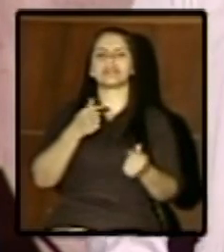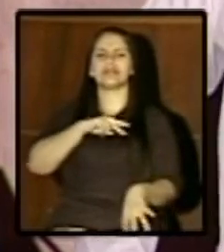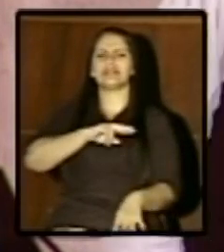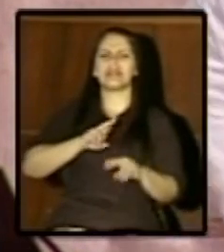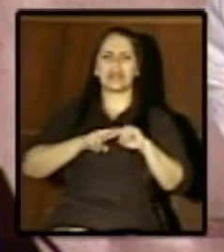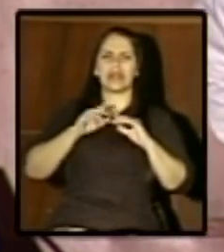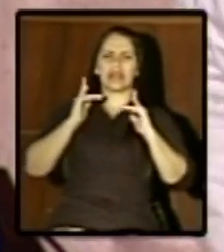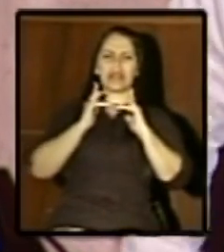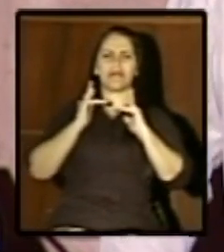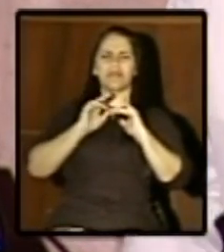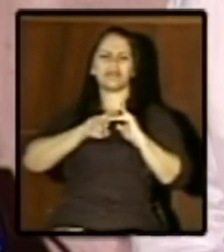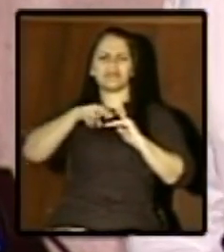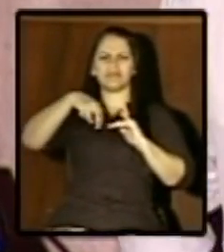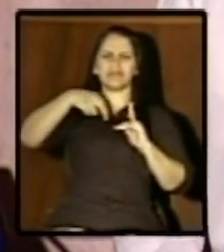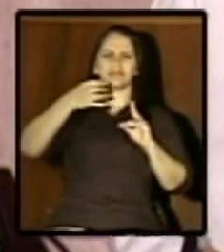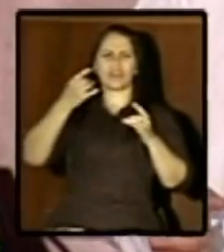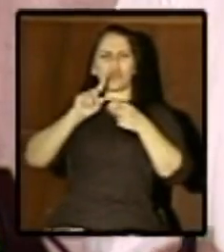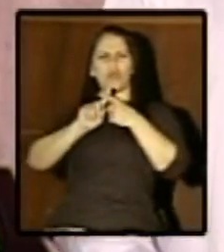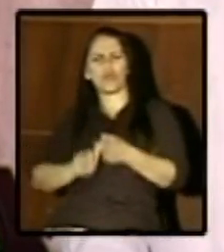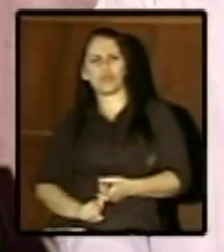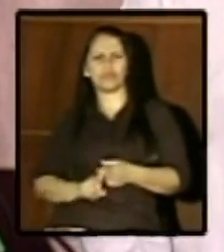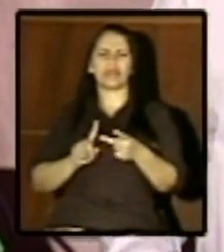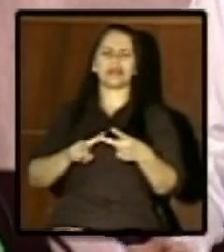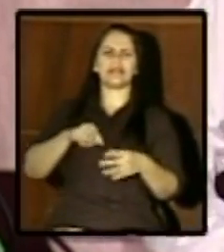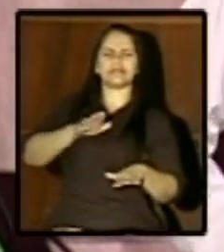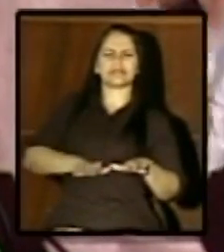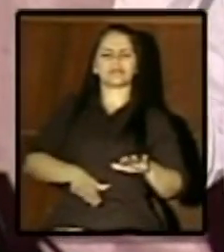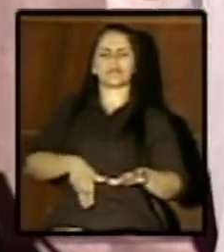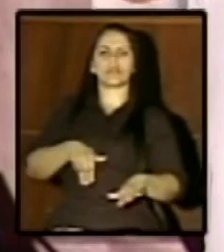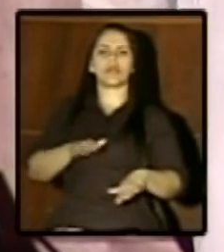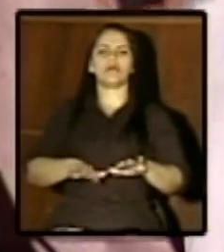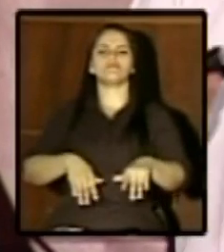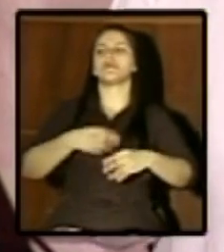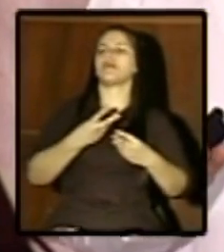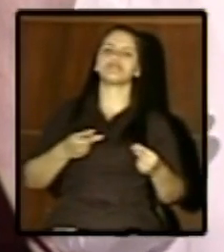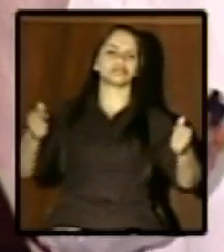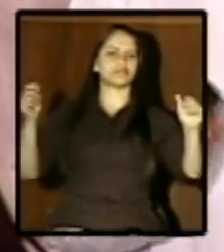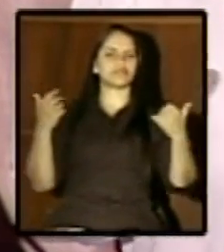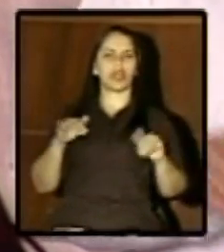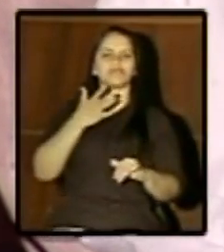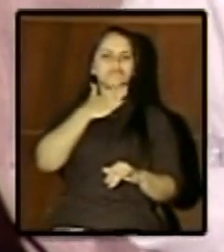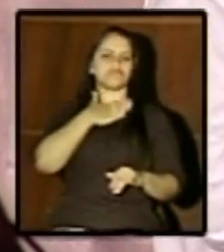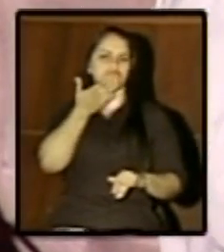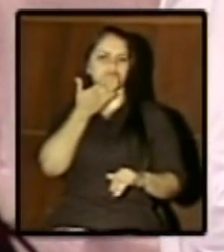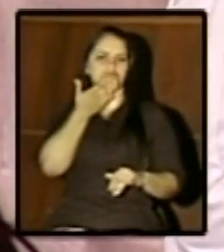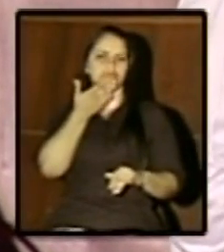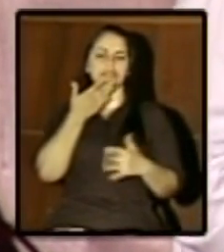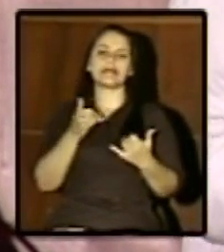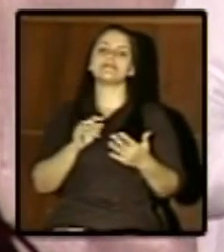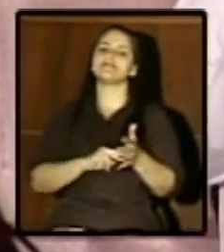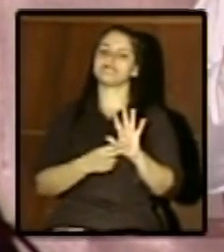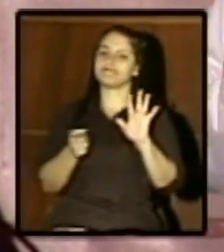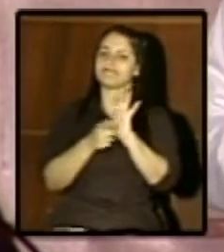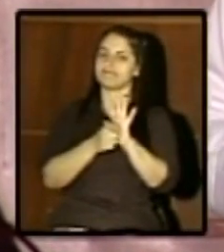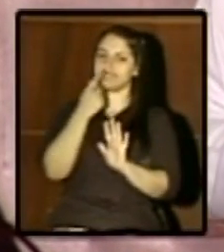usualmente es menor de 30 minutos. Se levantan de la cama, dolor en la columna, dolor en las piernas, va caminando y después de 30 minutos,